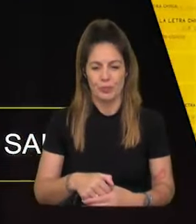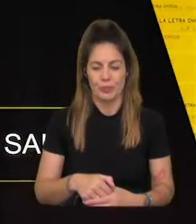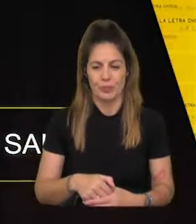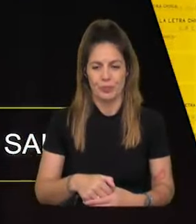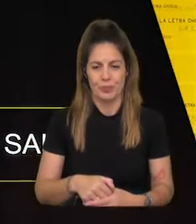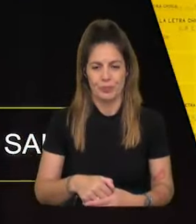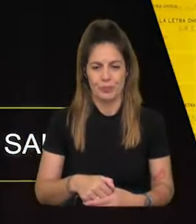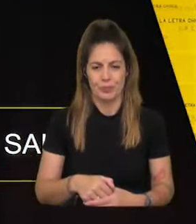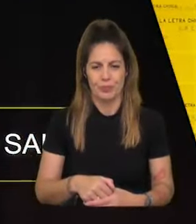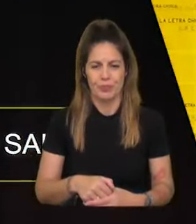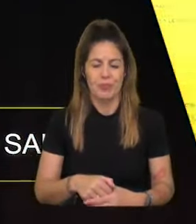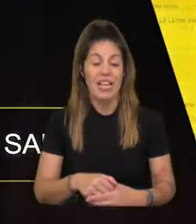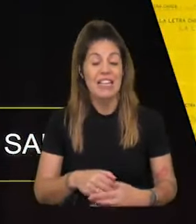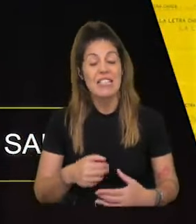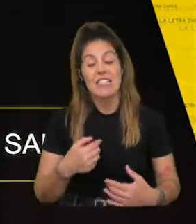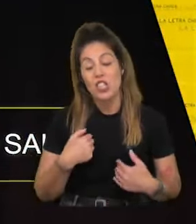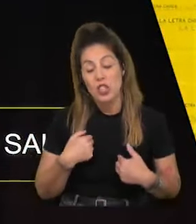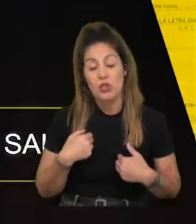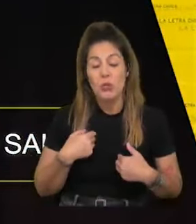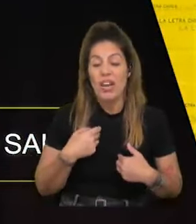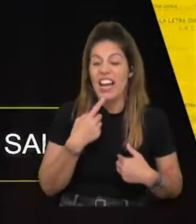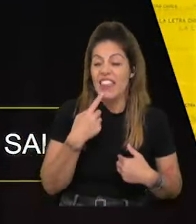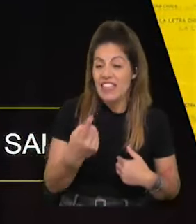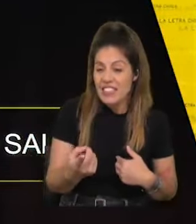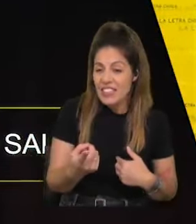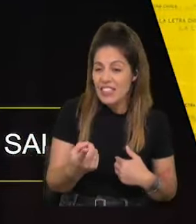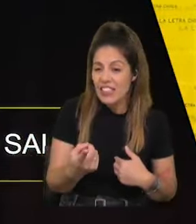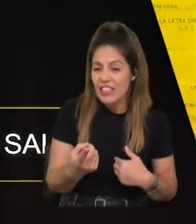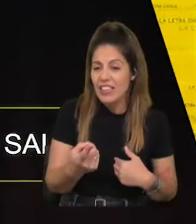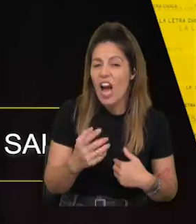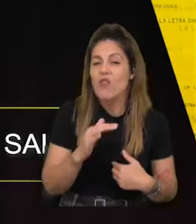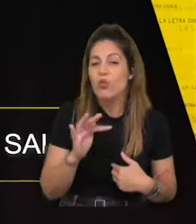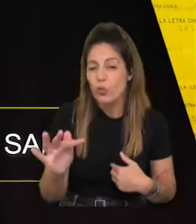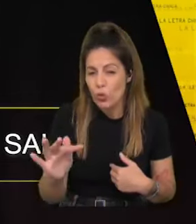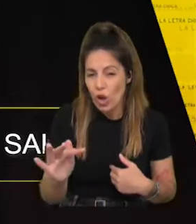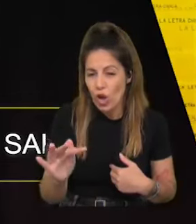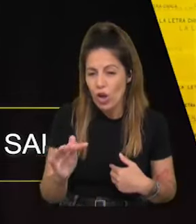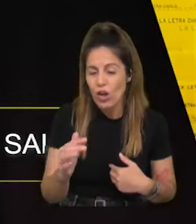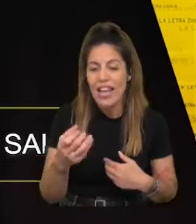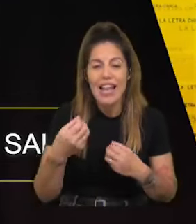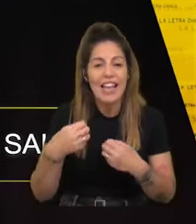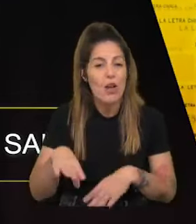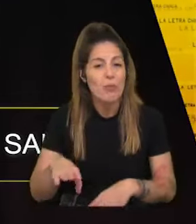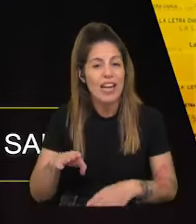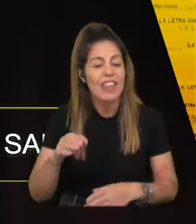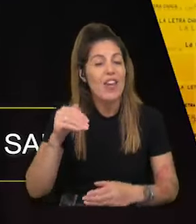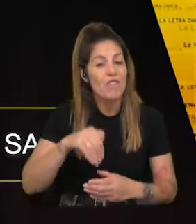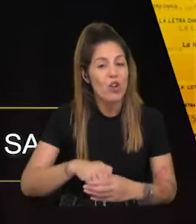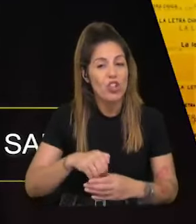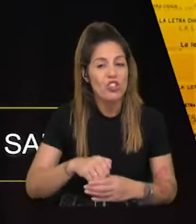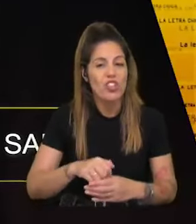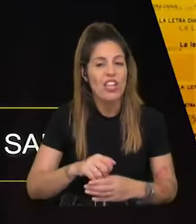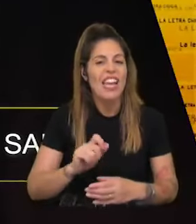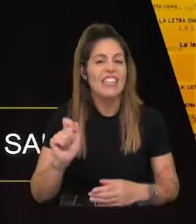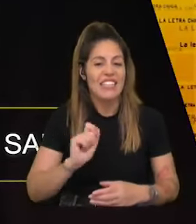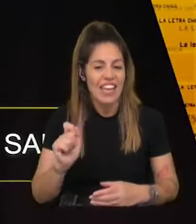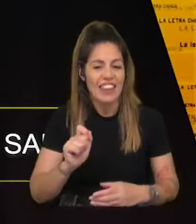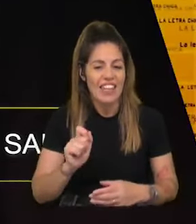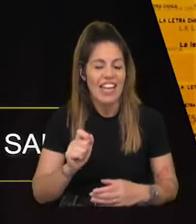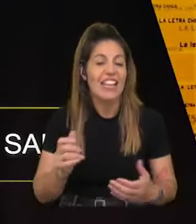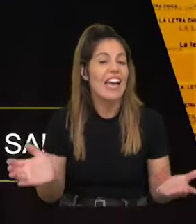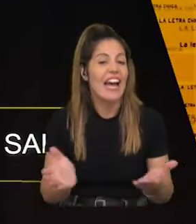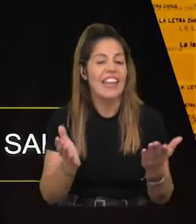hacer un pronóstico el costo político lo paga el que genera incertidumbre y no el que genera certezas en